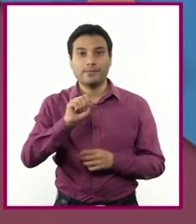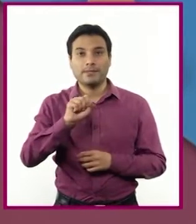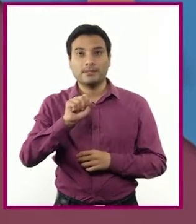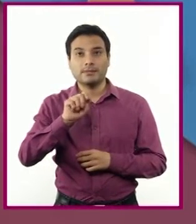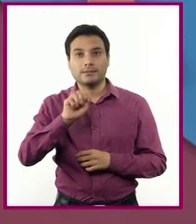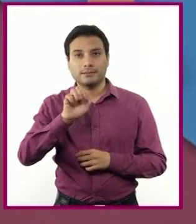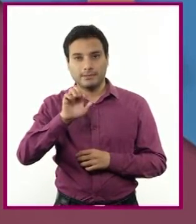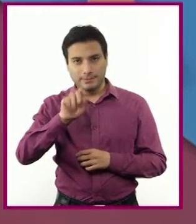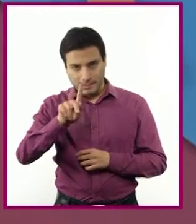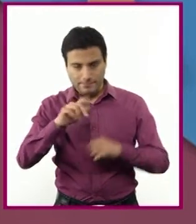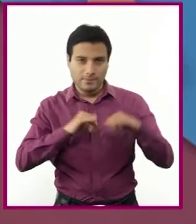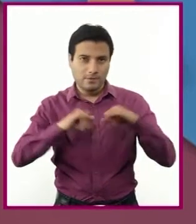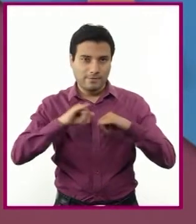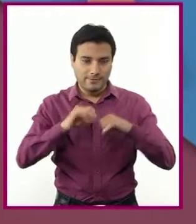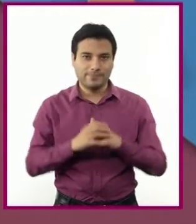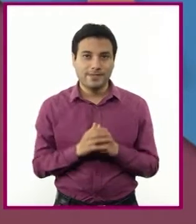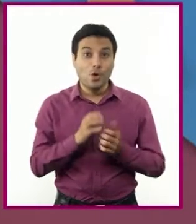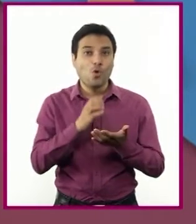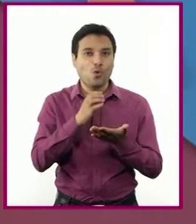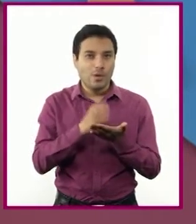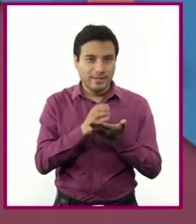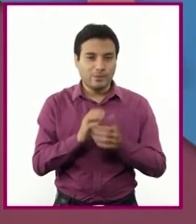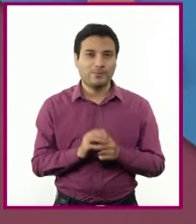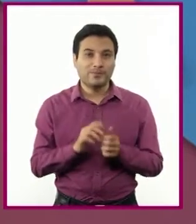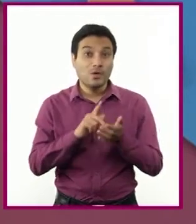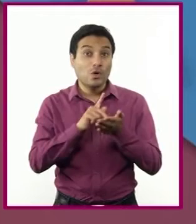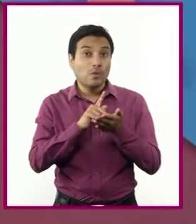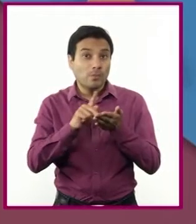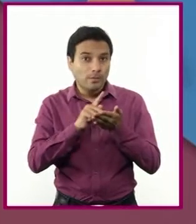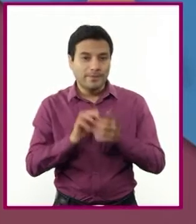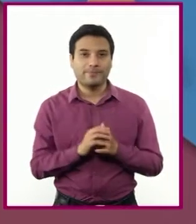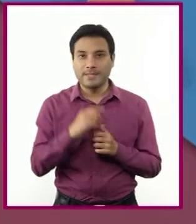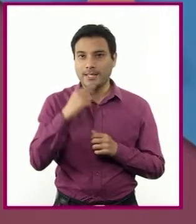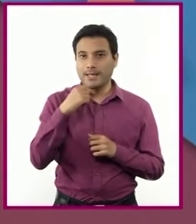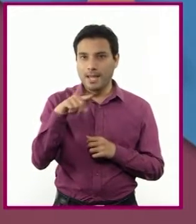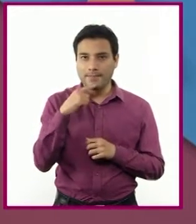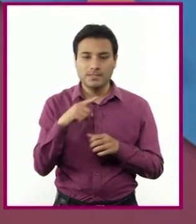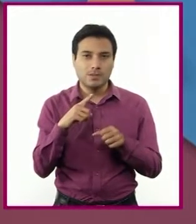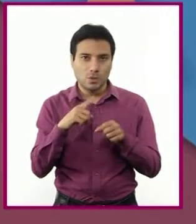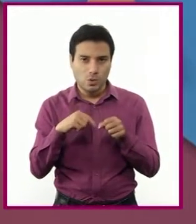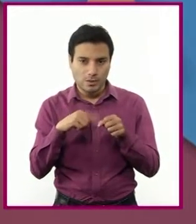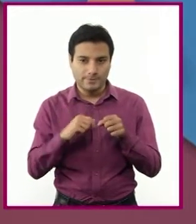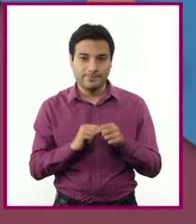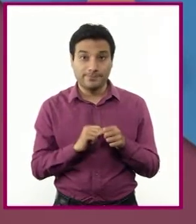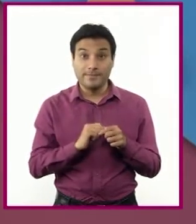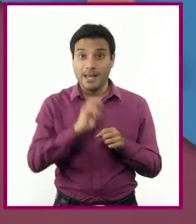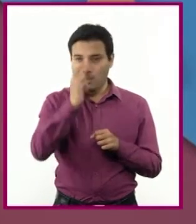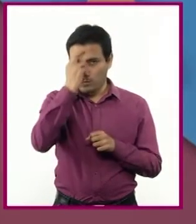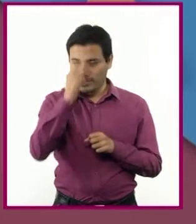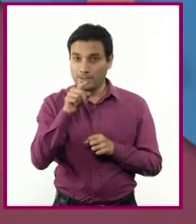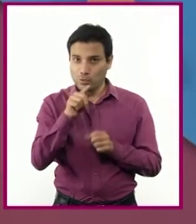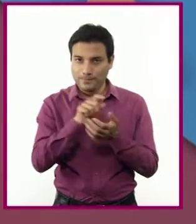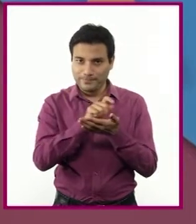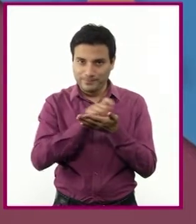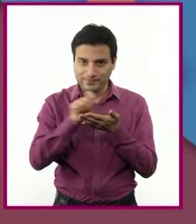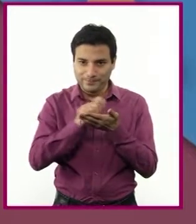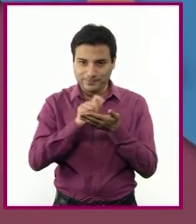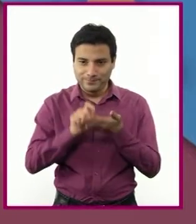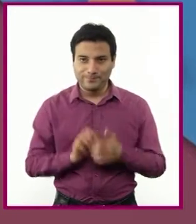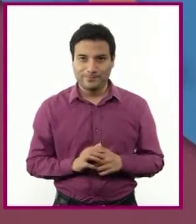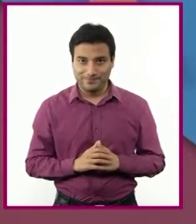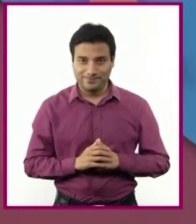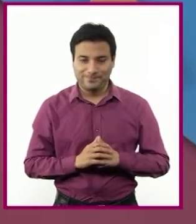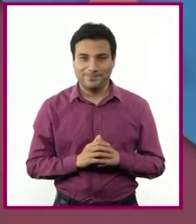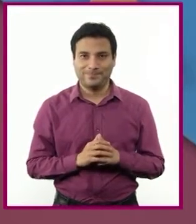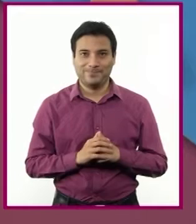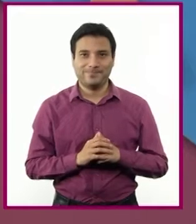asignatura, cuaderno de apuntes, bolígrafo, lápiz y colores. No olviden registrar sus aprendizajes en sus cuadernos